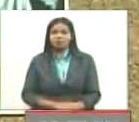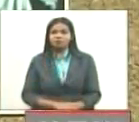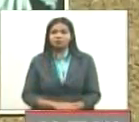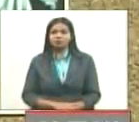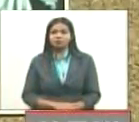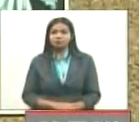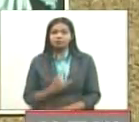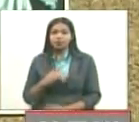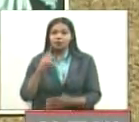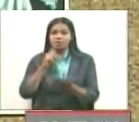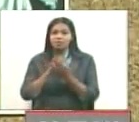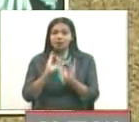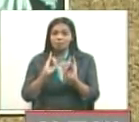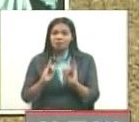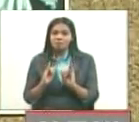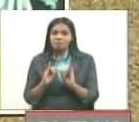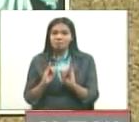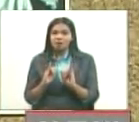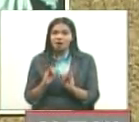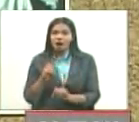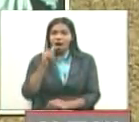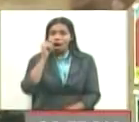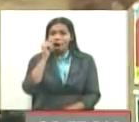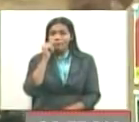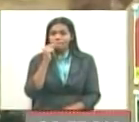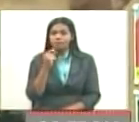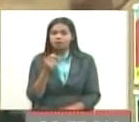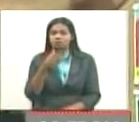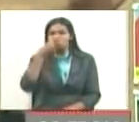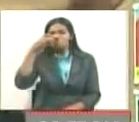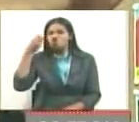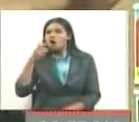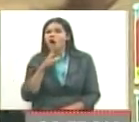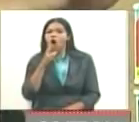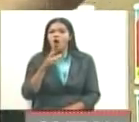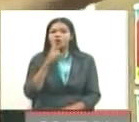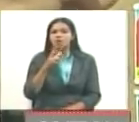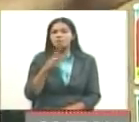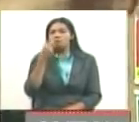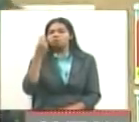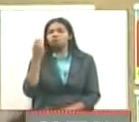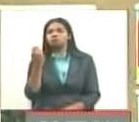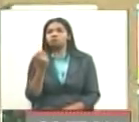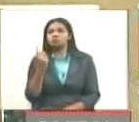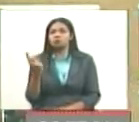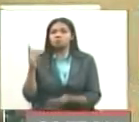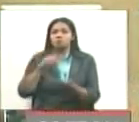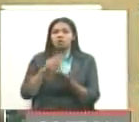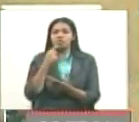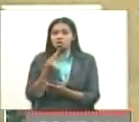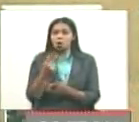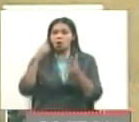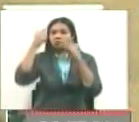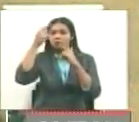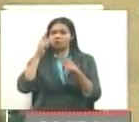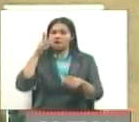Estaba, y en Burundanga hasta el alma tenía el tipo. Y vino allá echándole la culpa al chavismo.